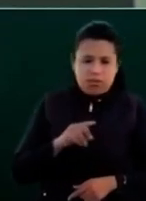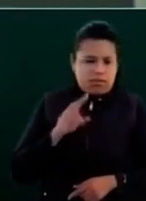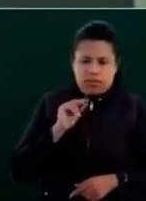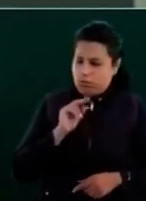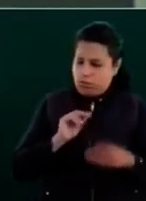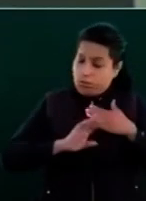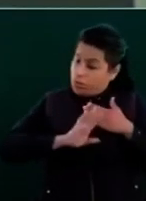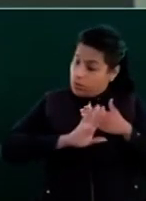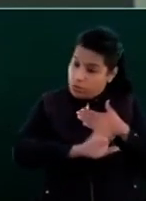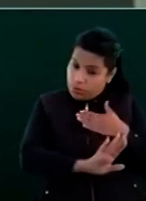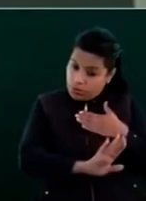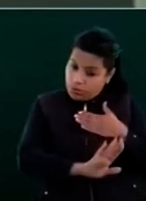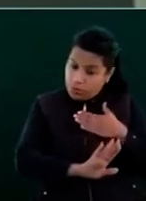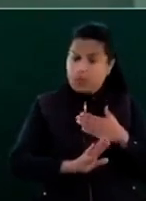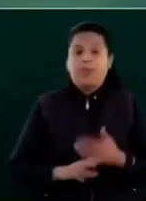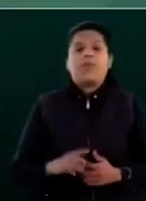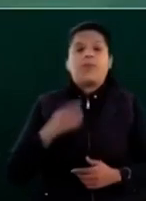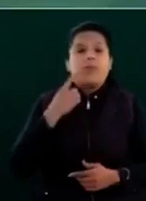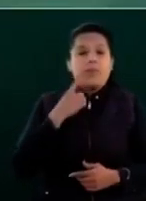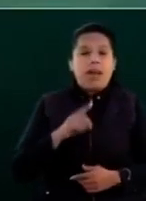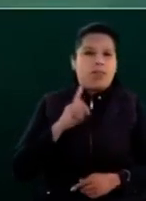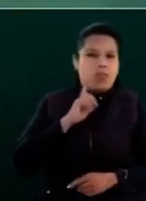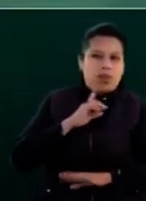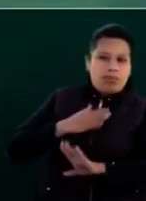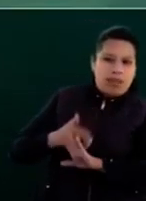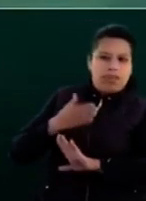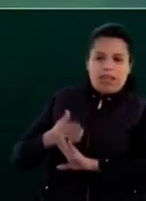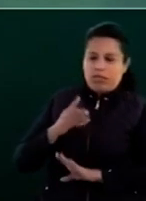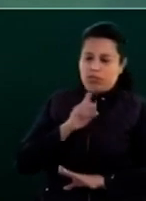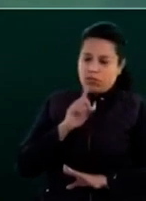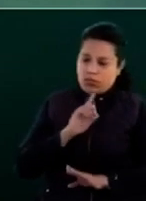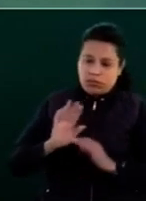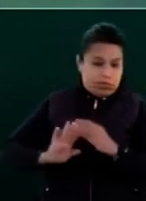toda la violencia en contra de las mujeres,